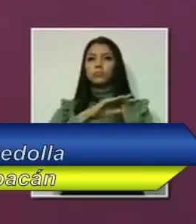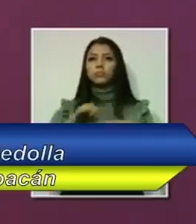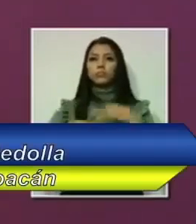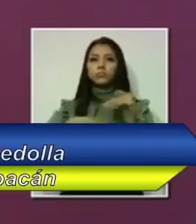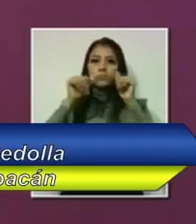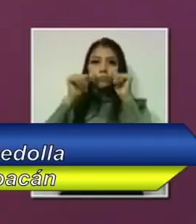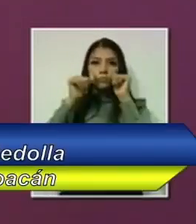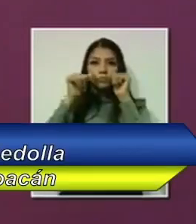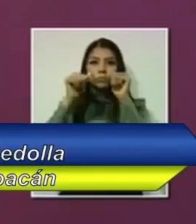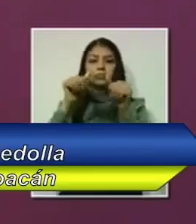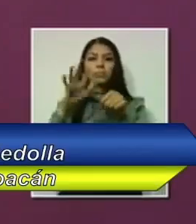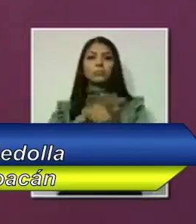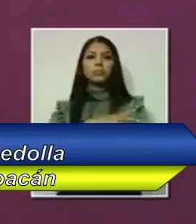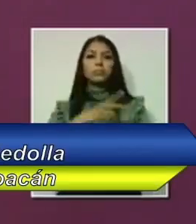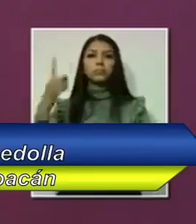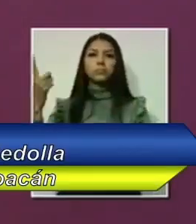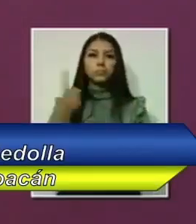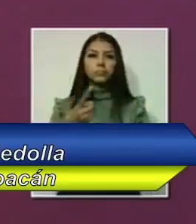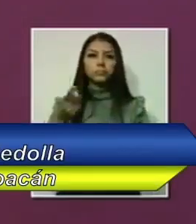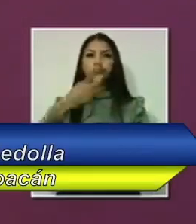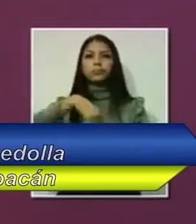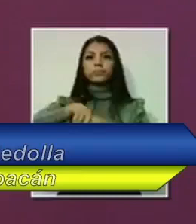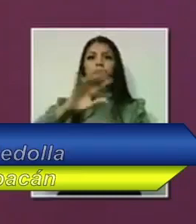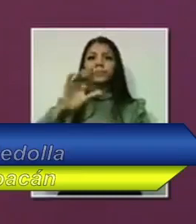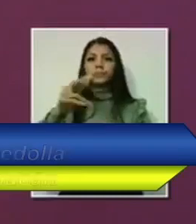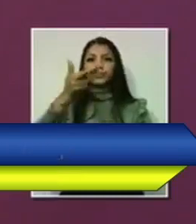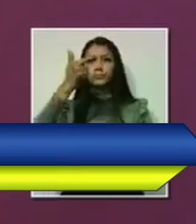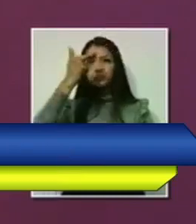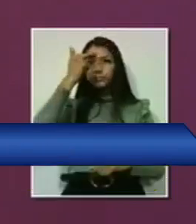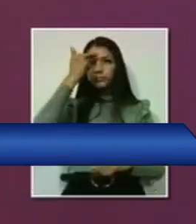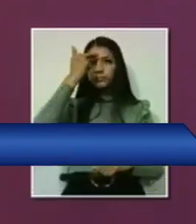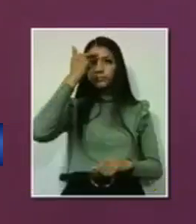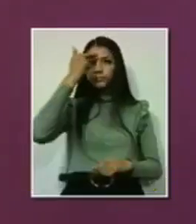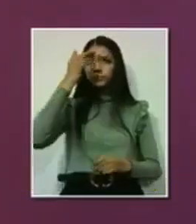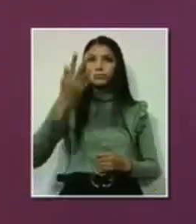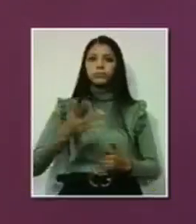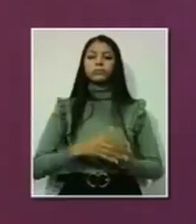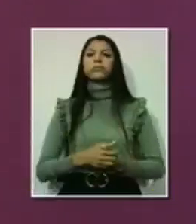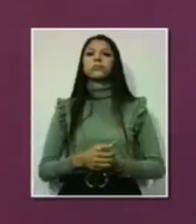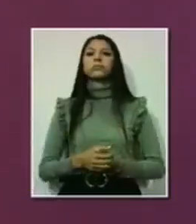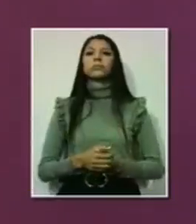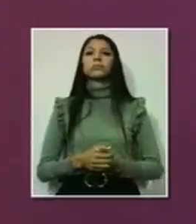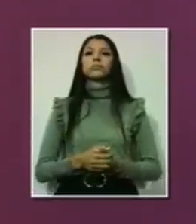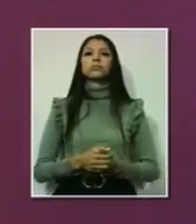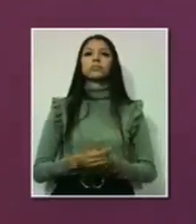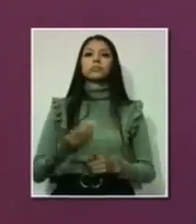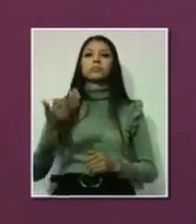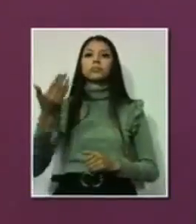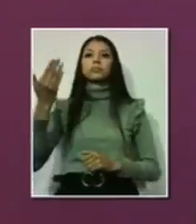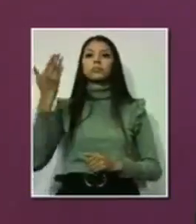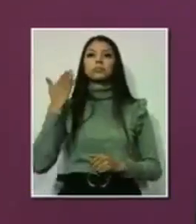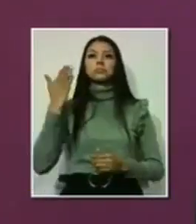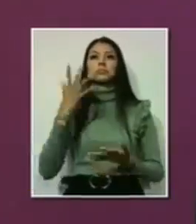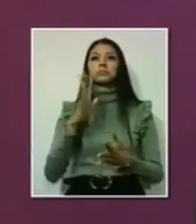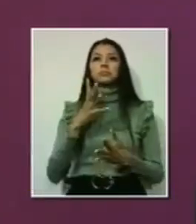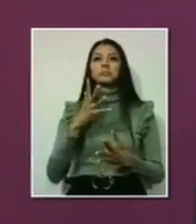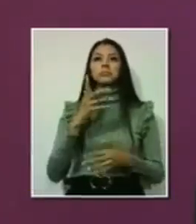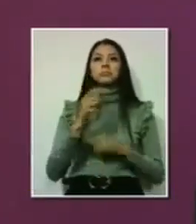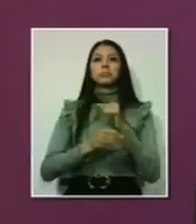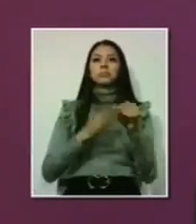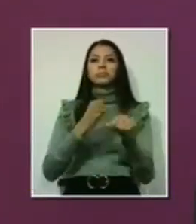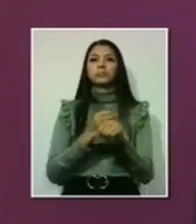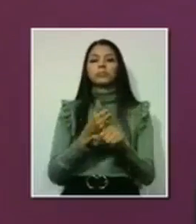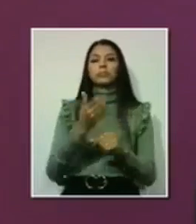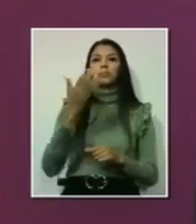atención porque ustedes recordarán que desde hace aproximadamente un par de